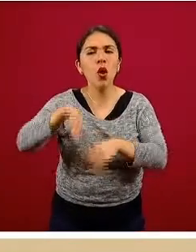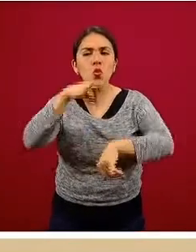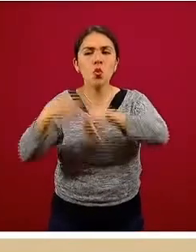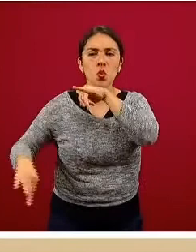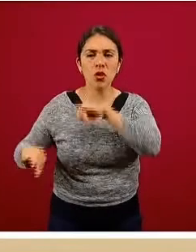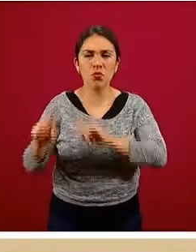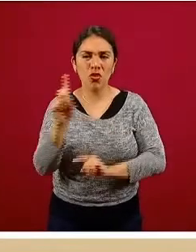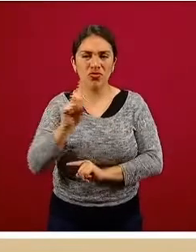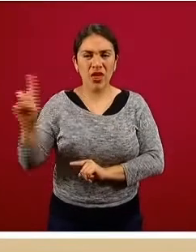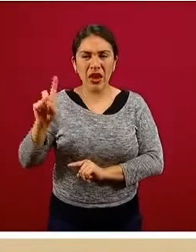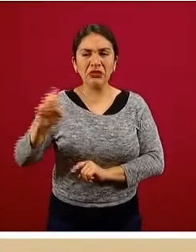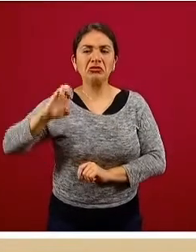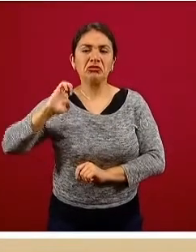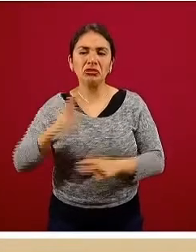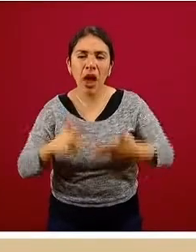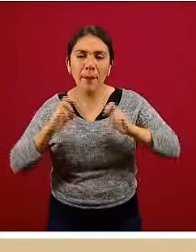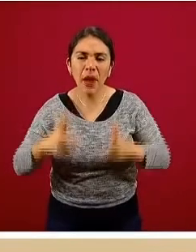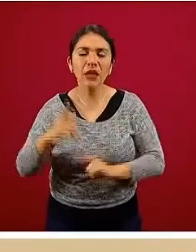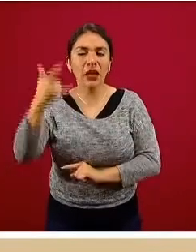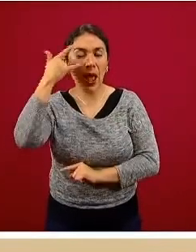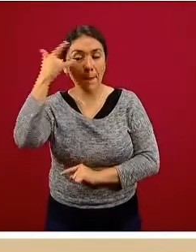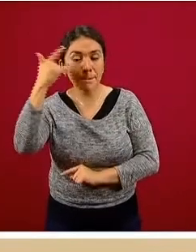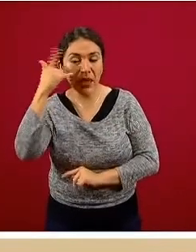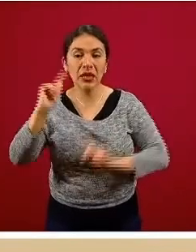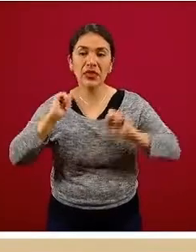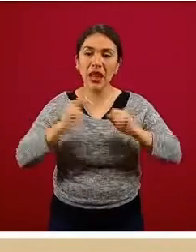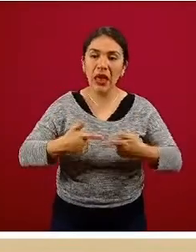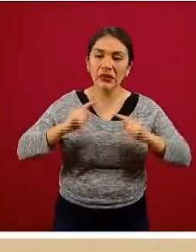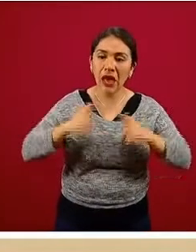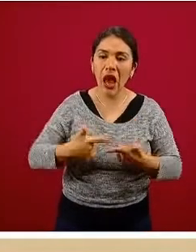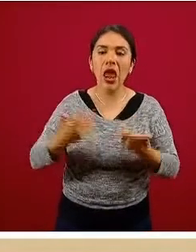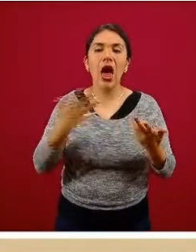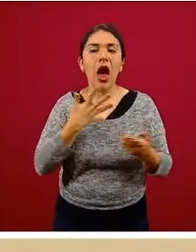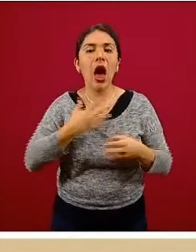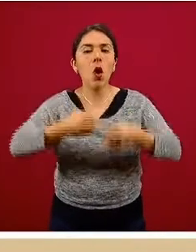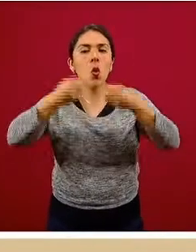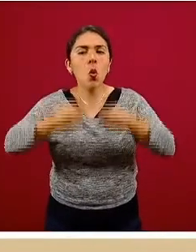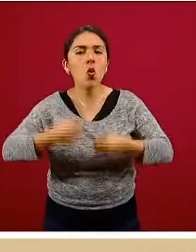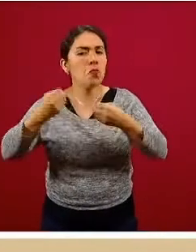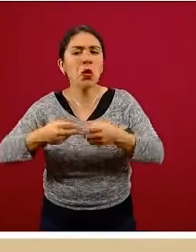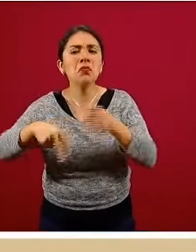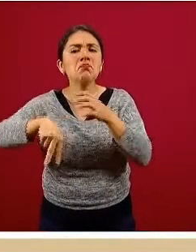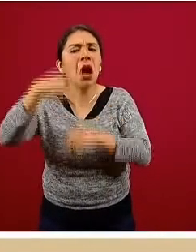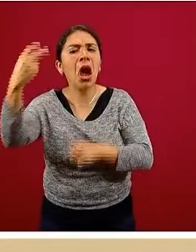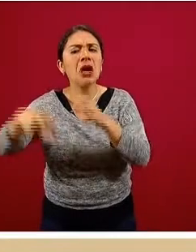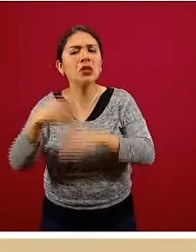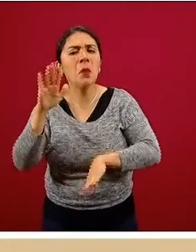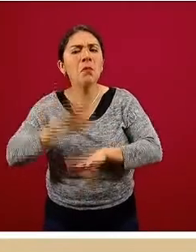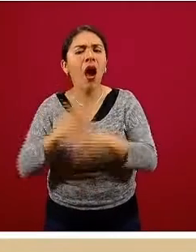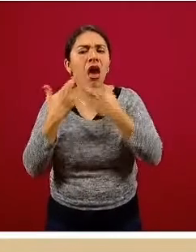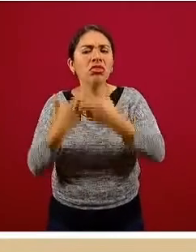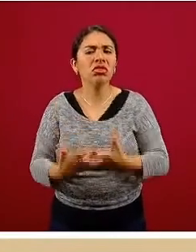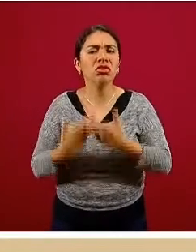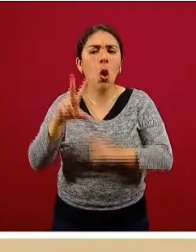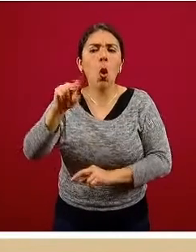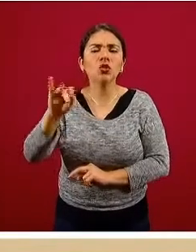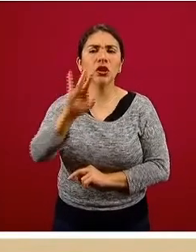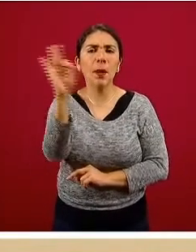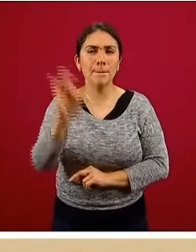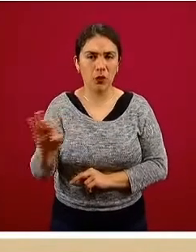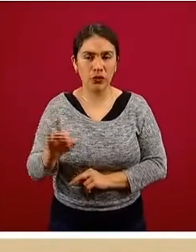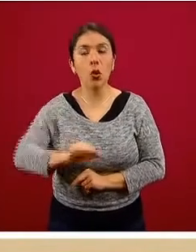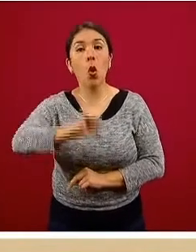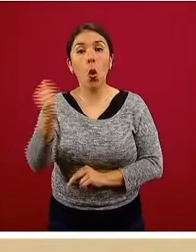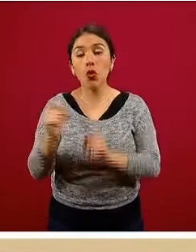final derecho, Chiapas, Campeche, Tlaxcala, con disponibilidades por encima del 80%.